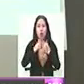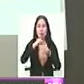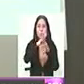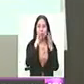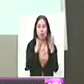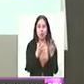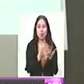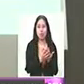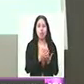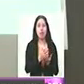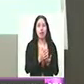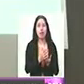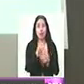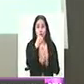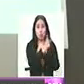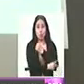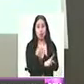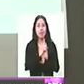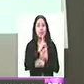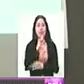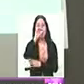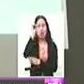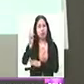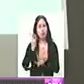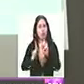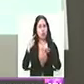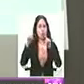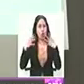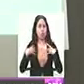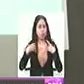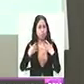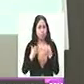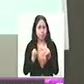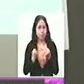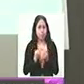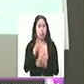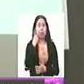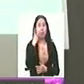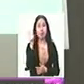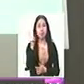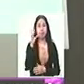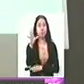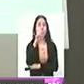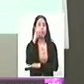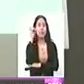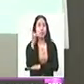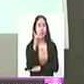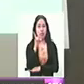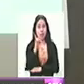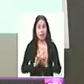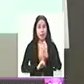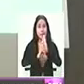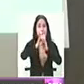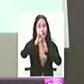de recuperación de enfermos. Ustedes están viendo, Bolivia está con una alta